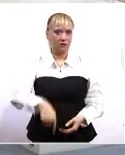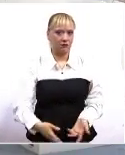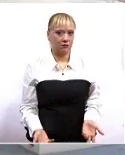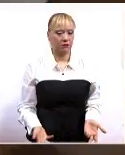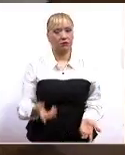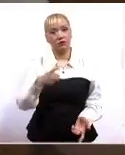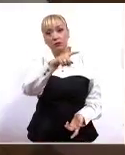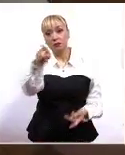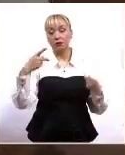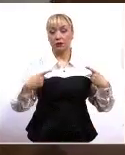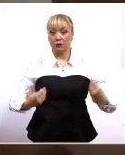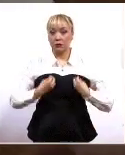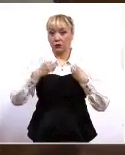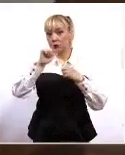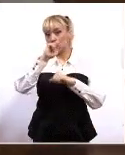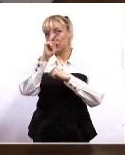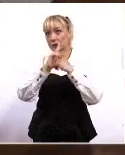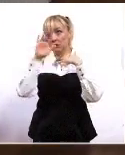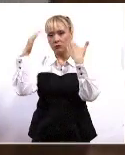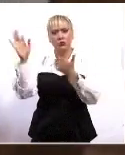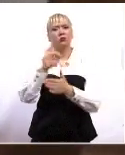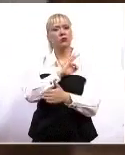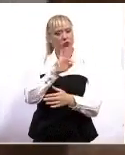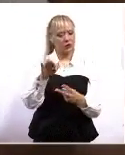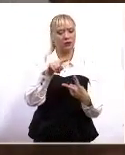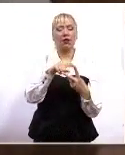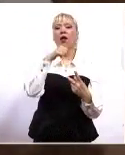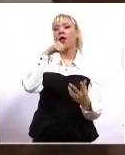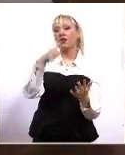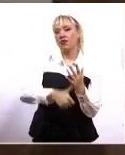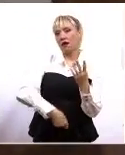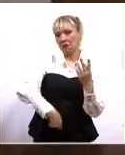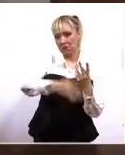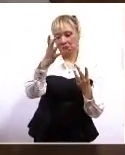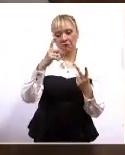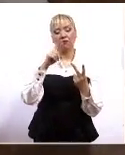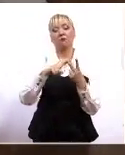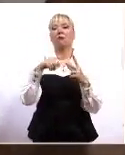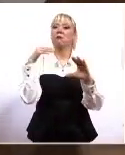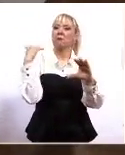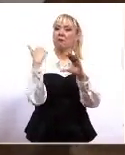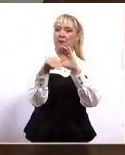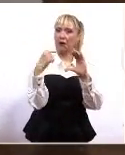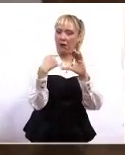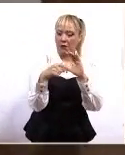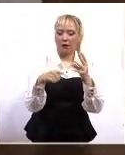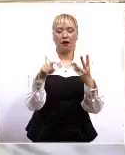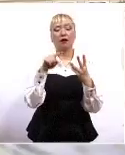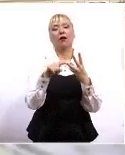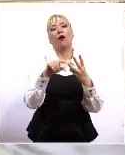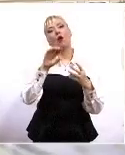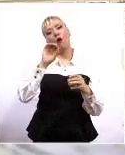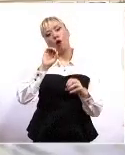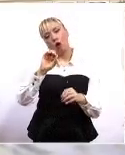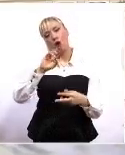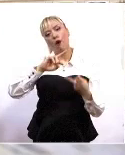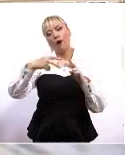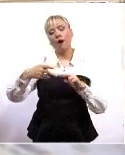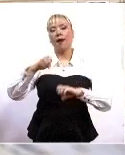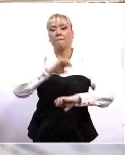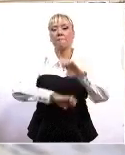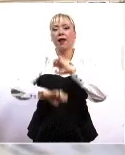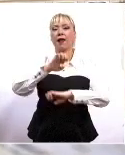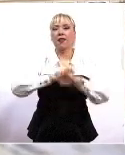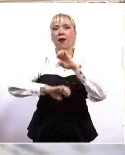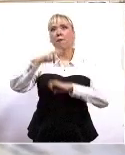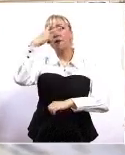podrán hacerlo a través de 3 modalidades: postal, electrónica y presencial en algunos consulados. Las autoridades